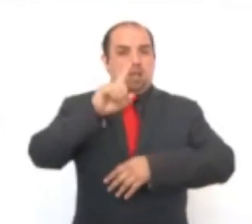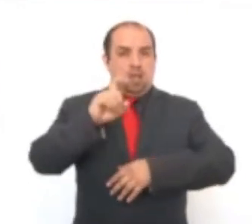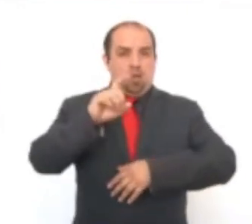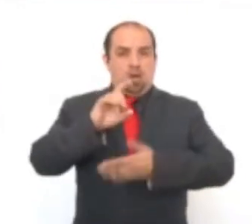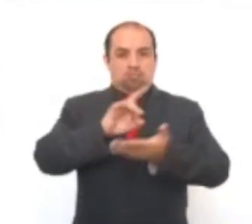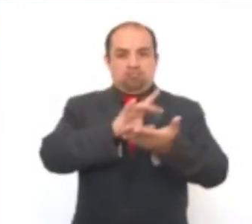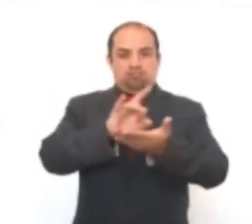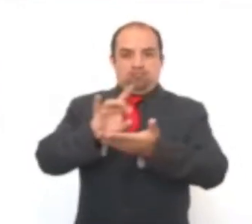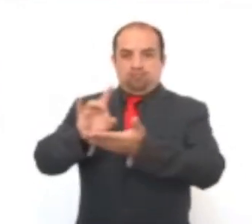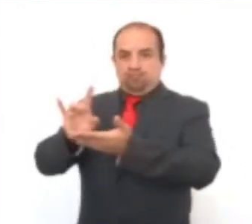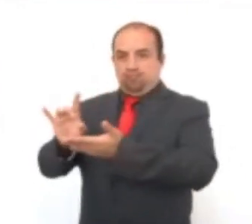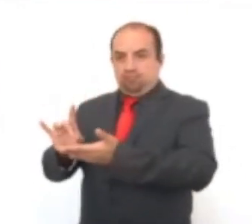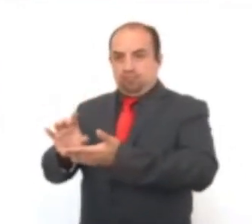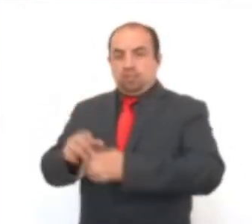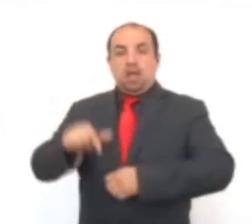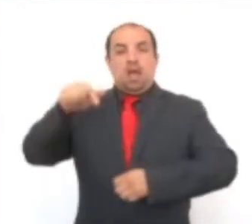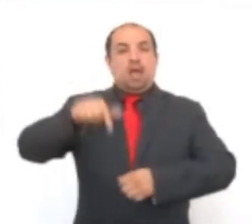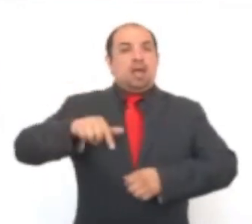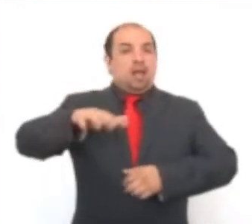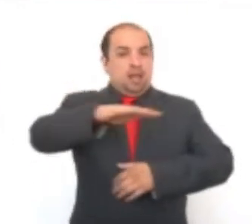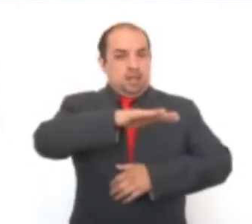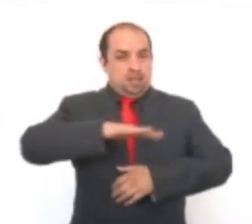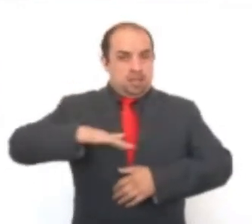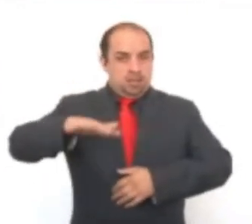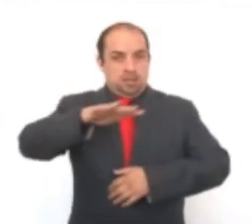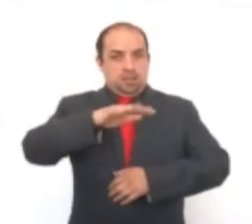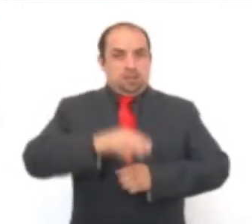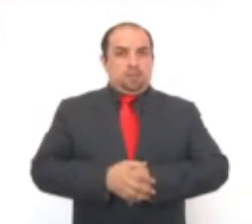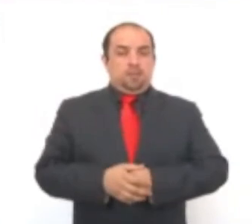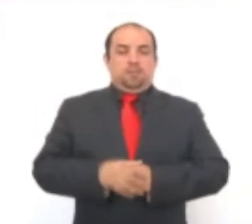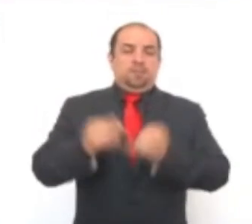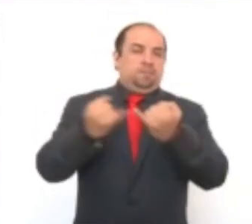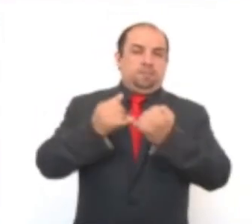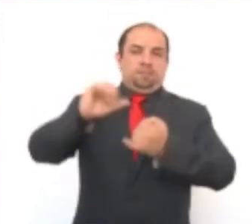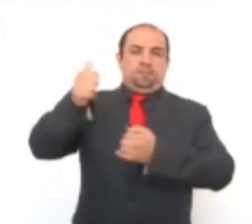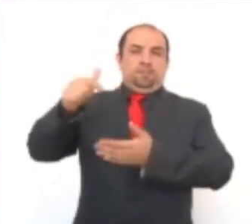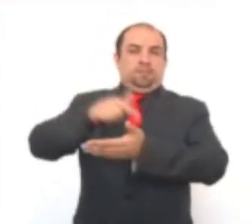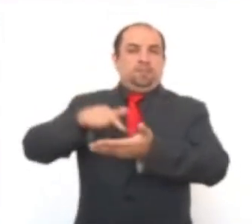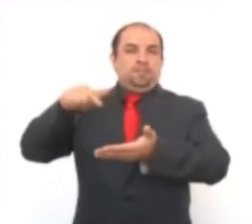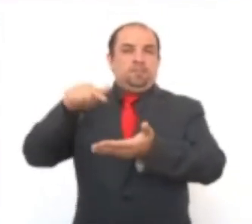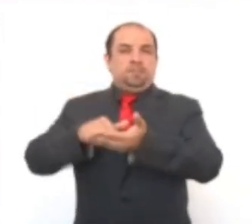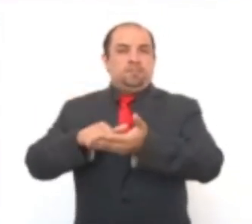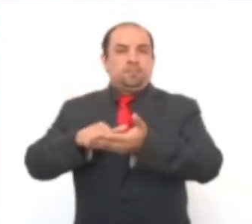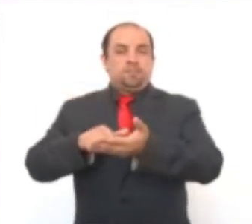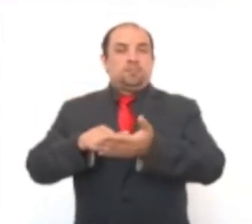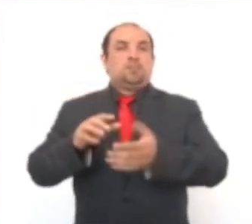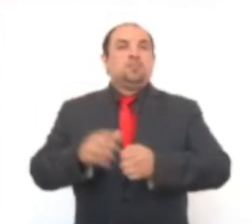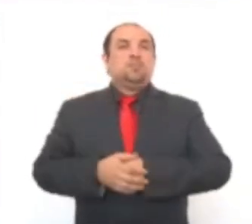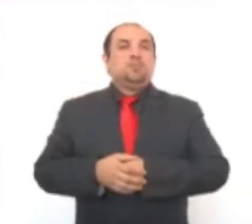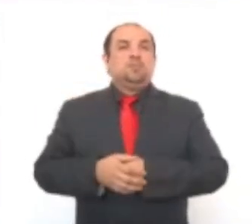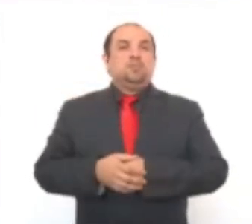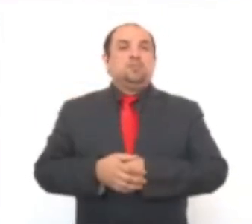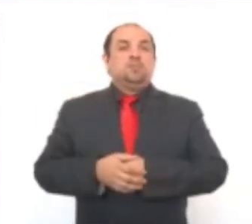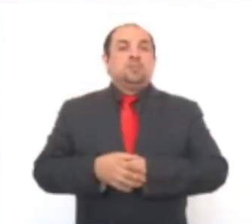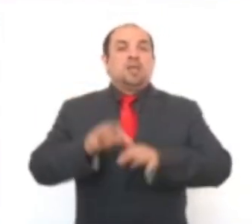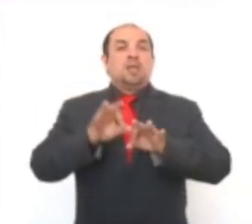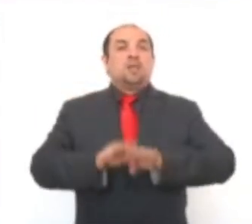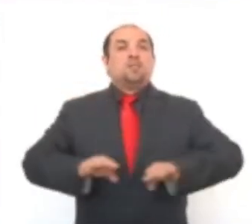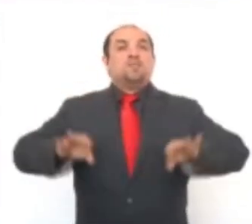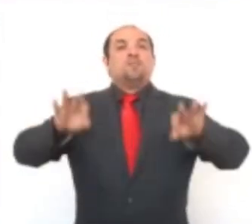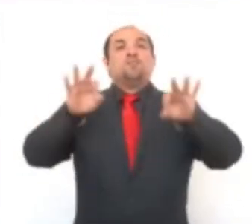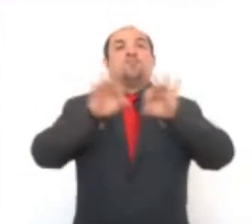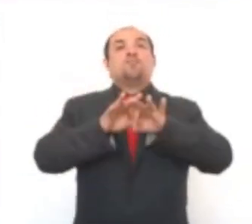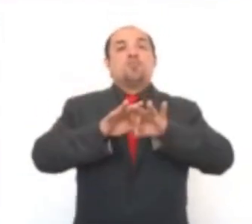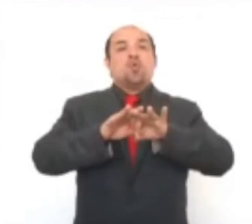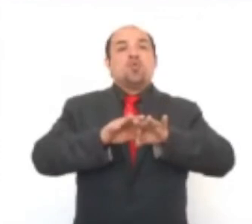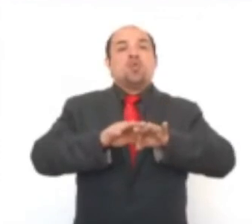hídrica. Aquí en esta zona, como en otros lugares, extraemos importantes